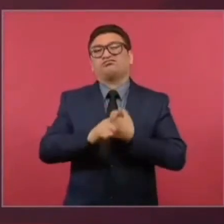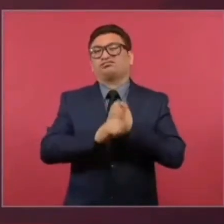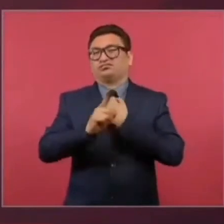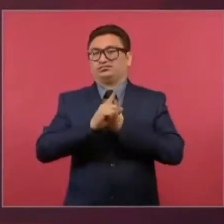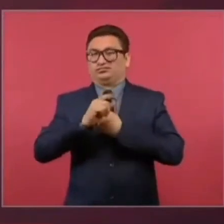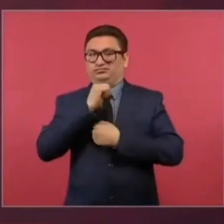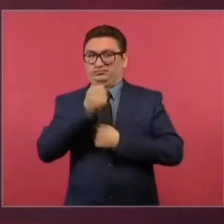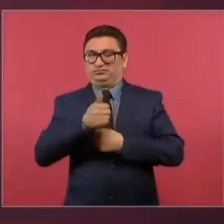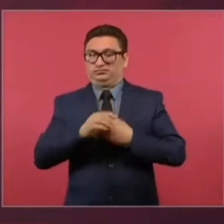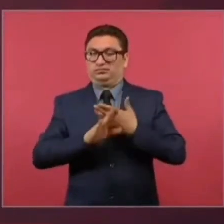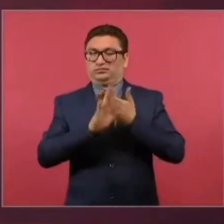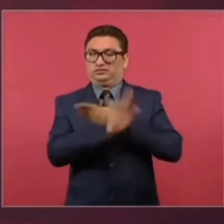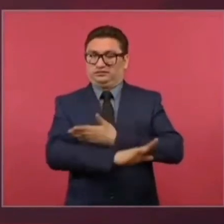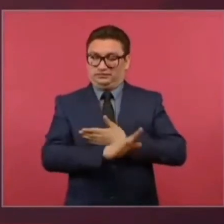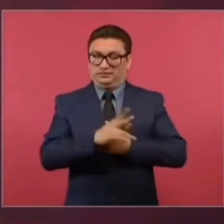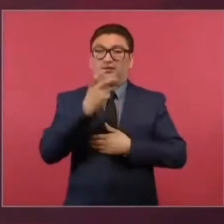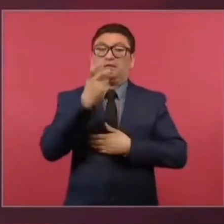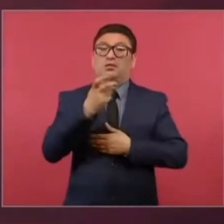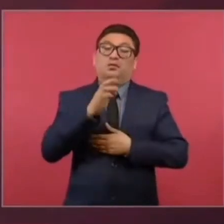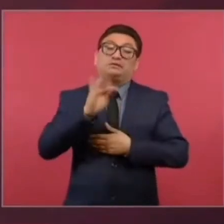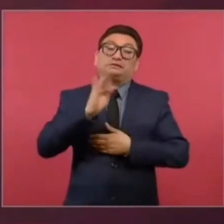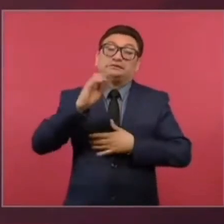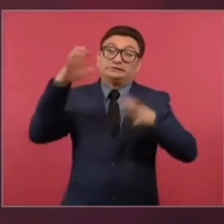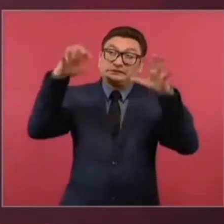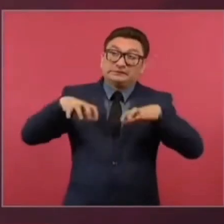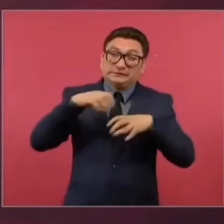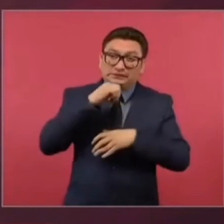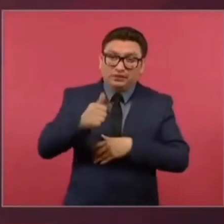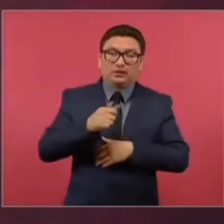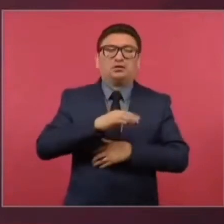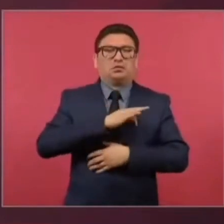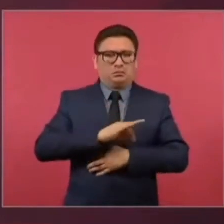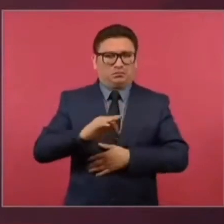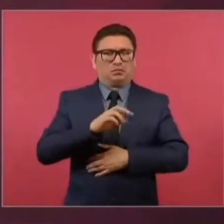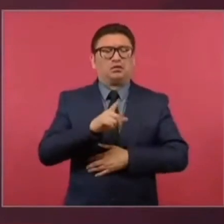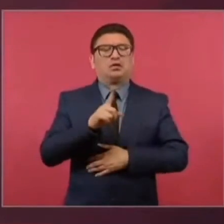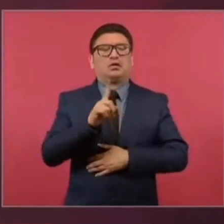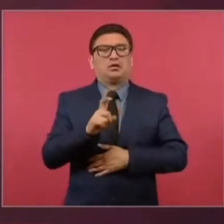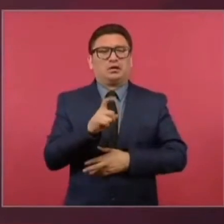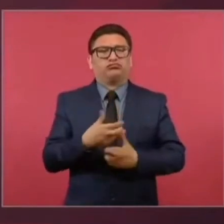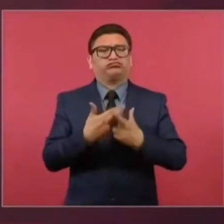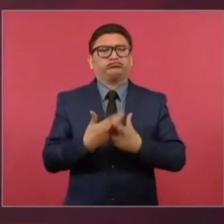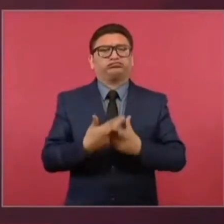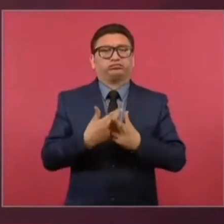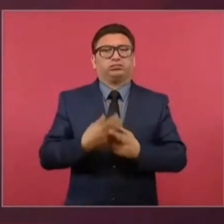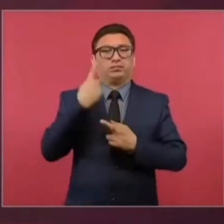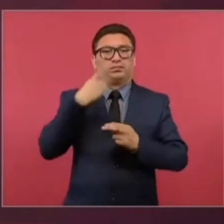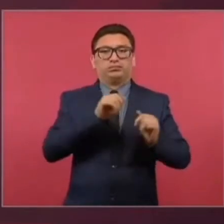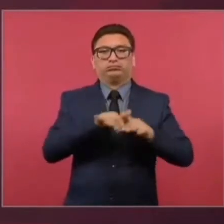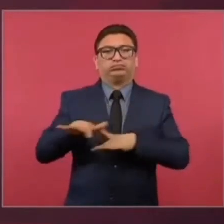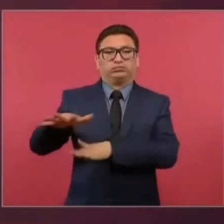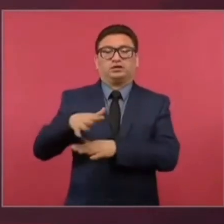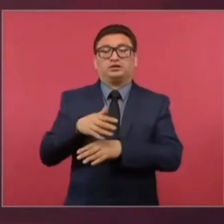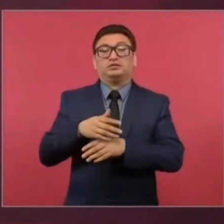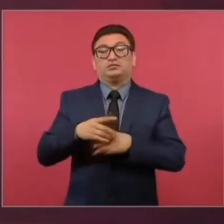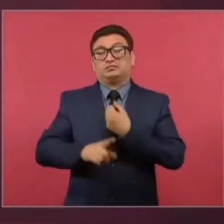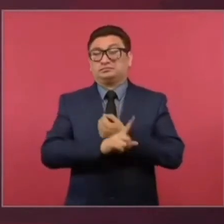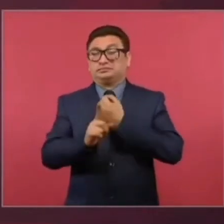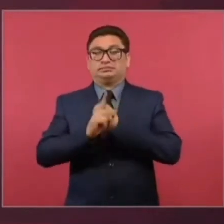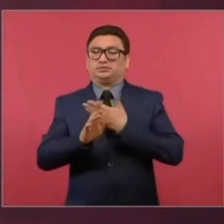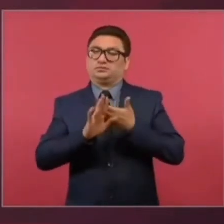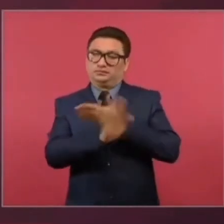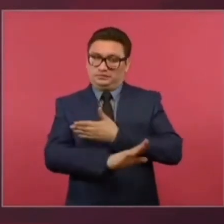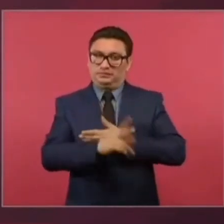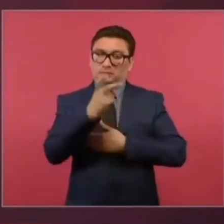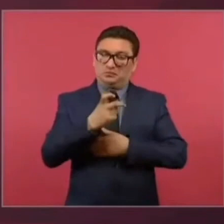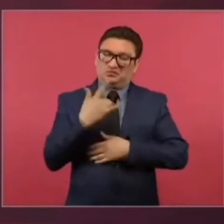no llueve, que podamos tener agua y evitar la crisis. Entonces quedamos en